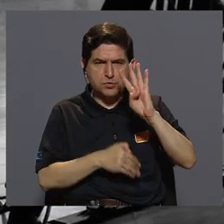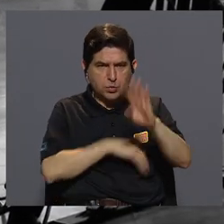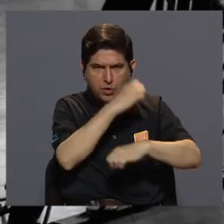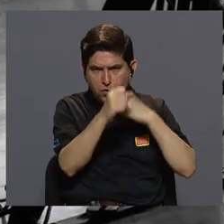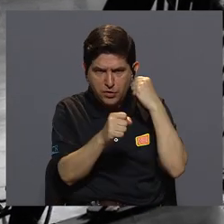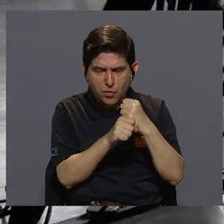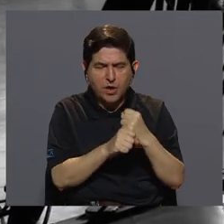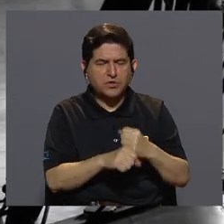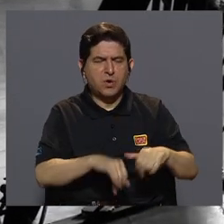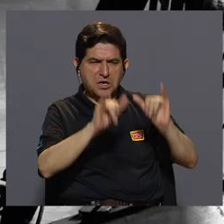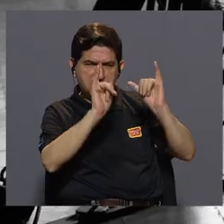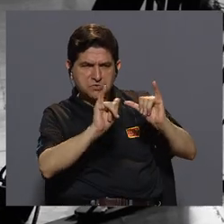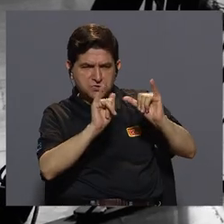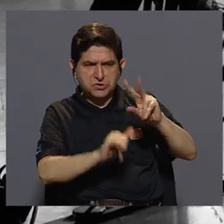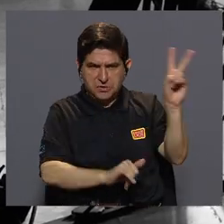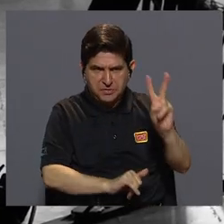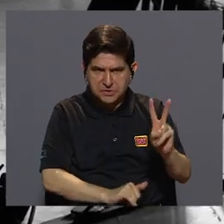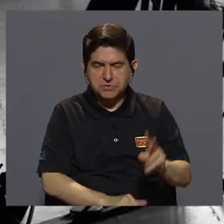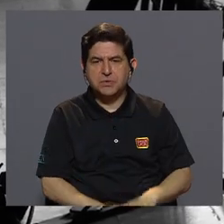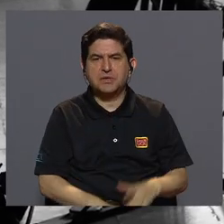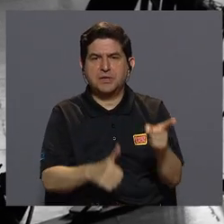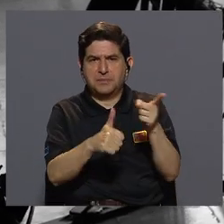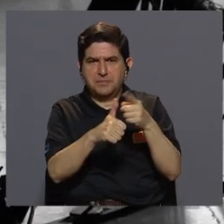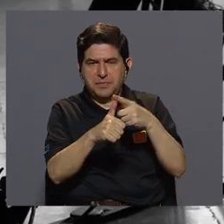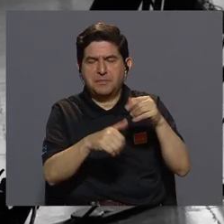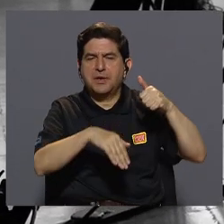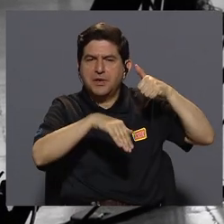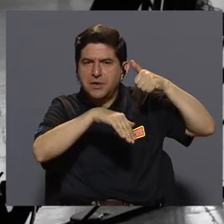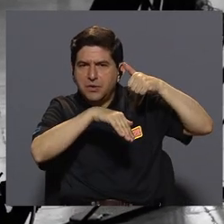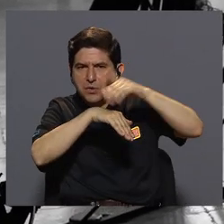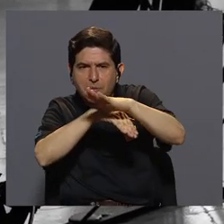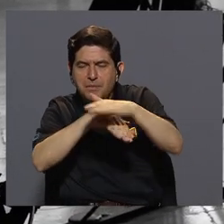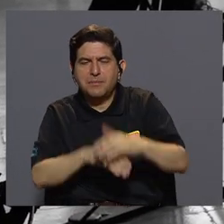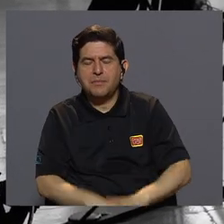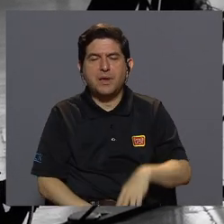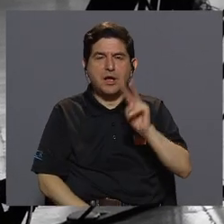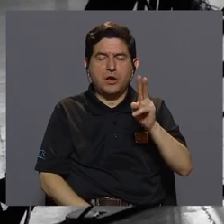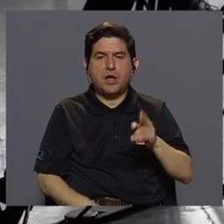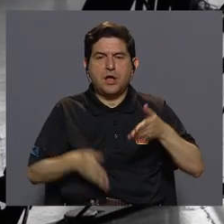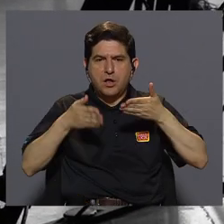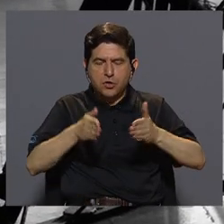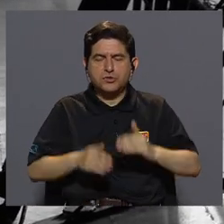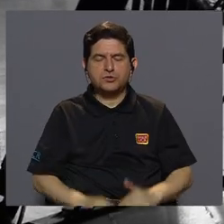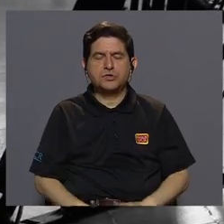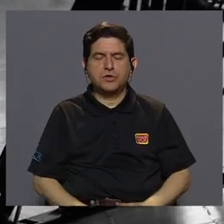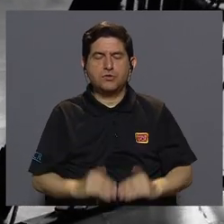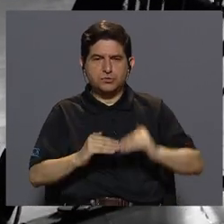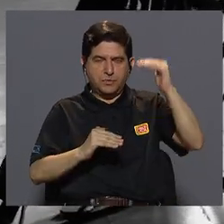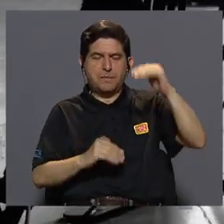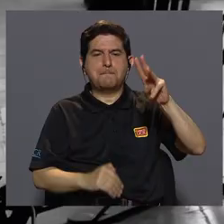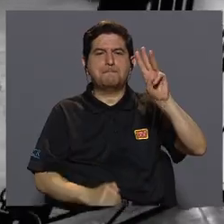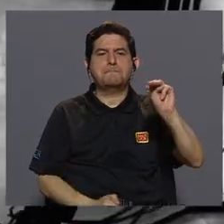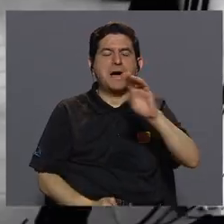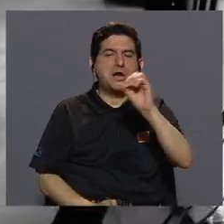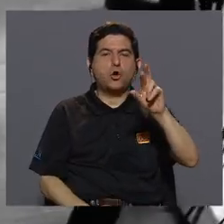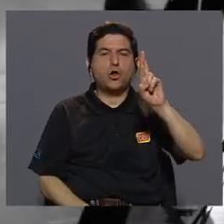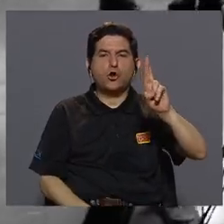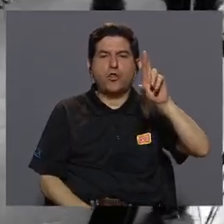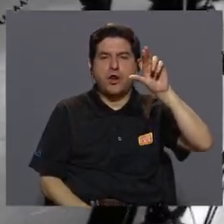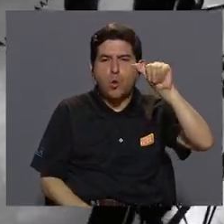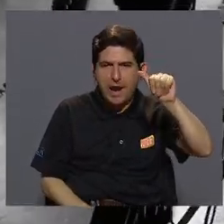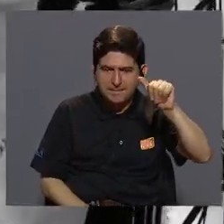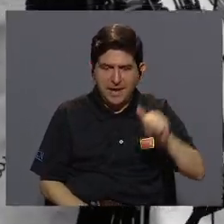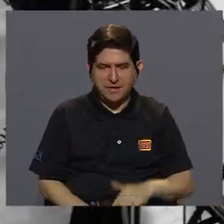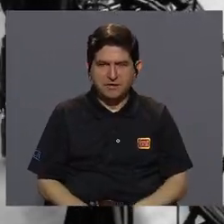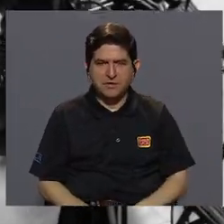de 4 años de estar allá, en primer lugar, mandamos a los 2 hijos mayores, a Mario y a Rodrigo